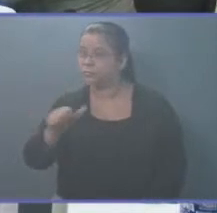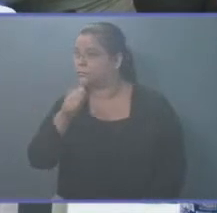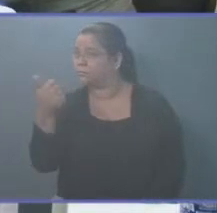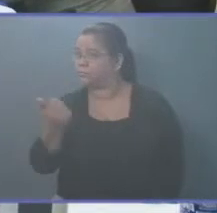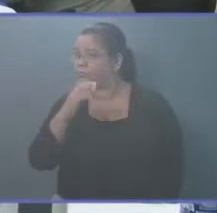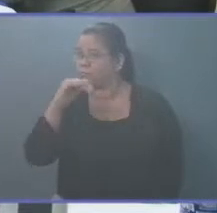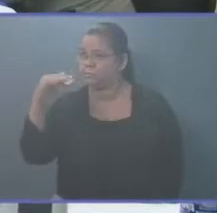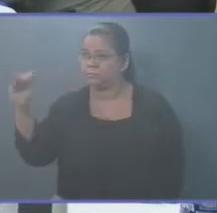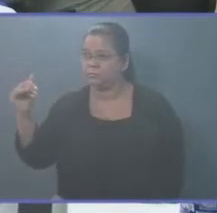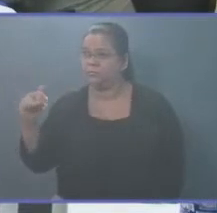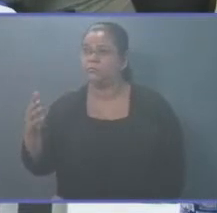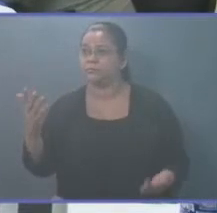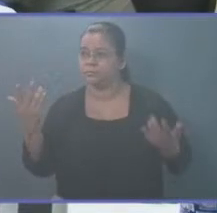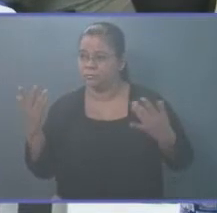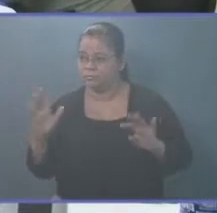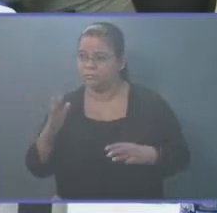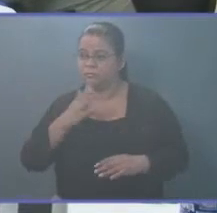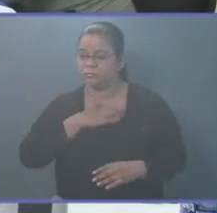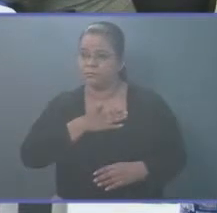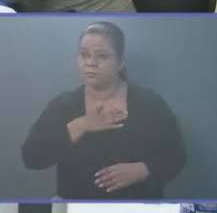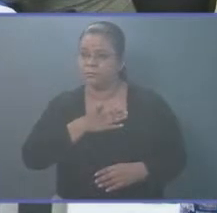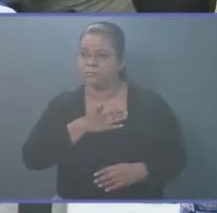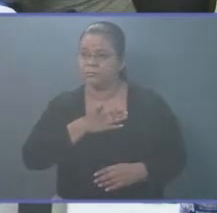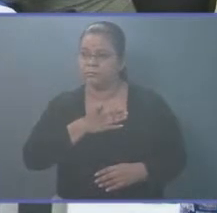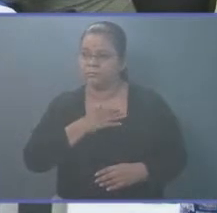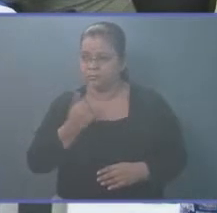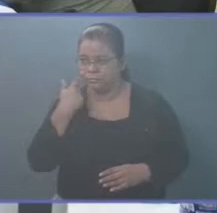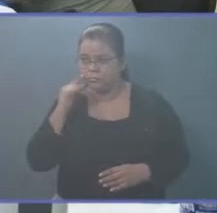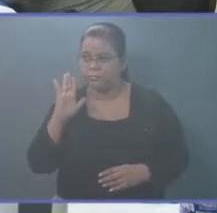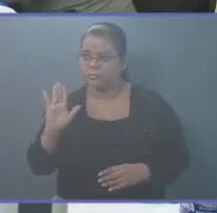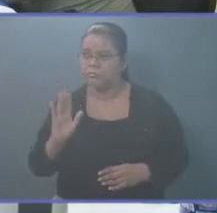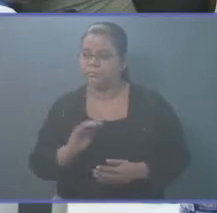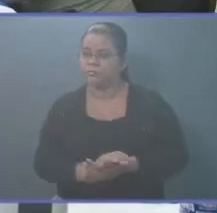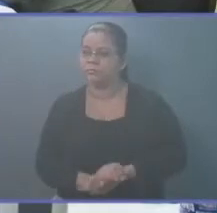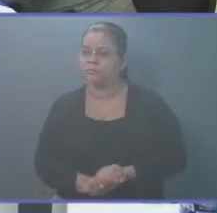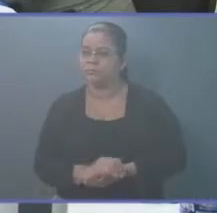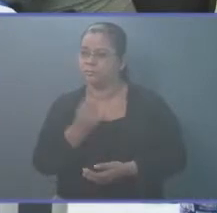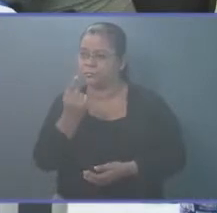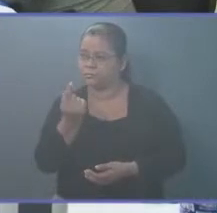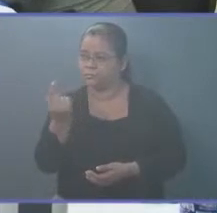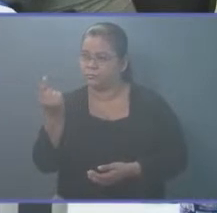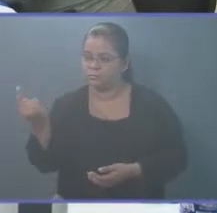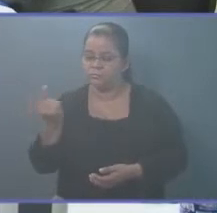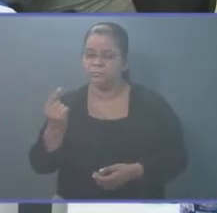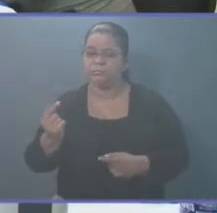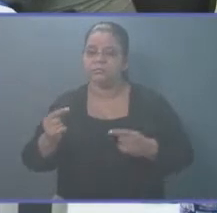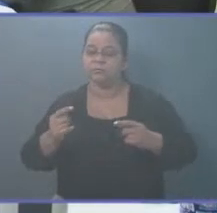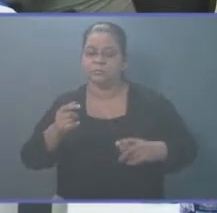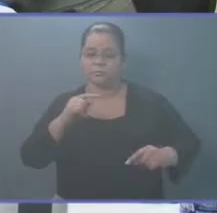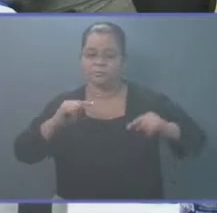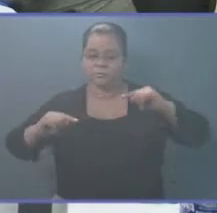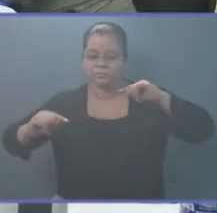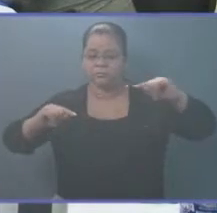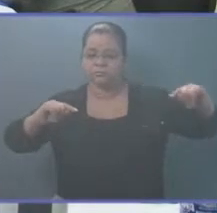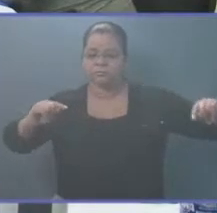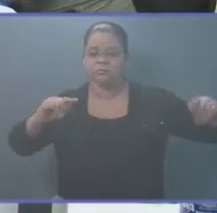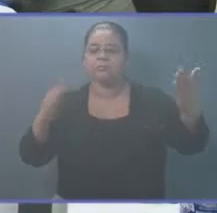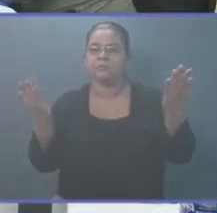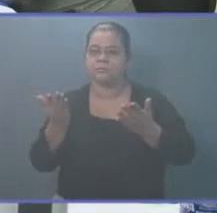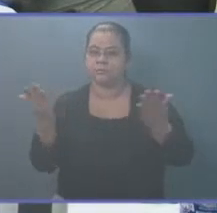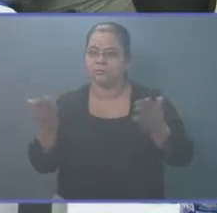el testimonio de los agentes de autoridad que realizan un